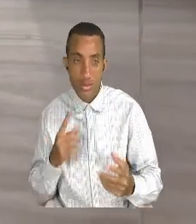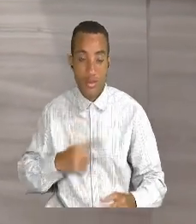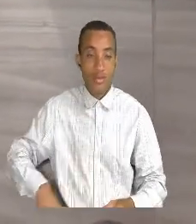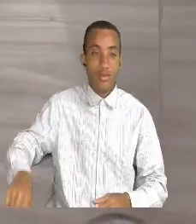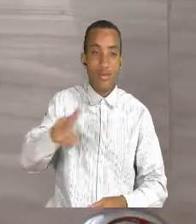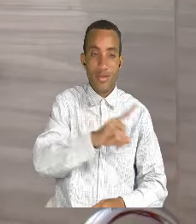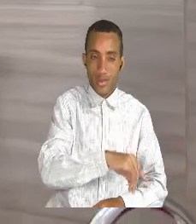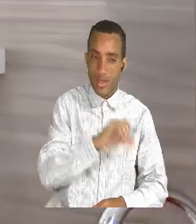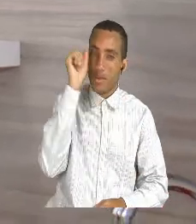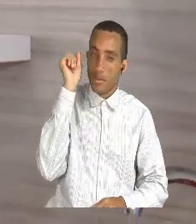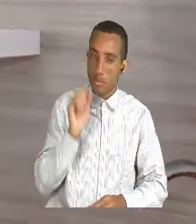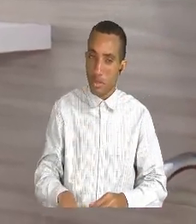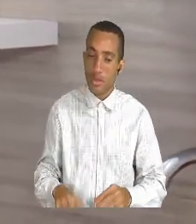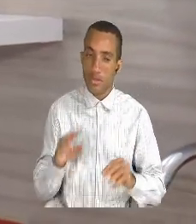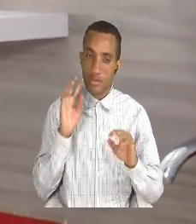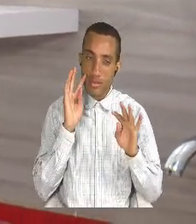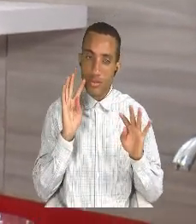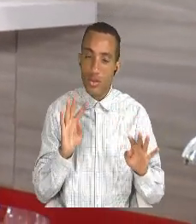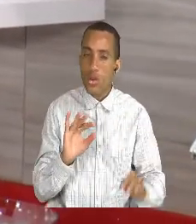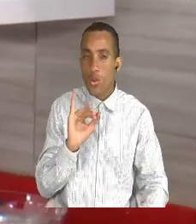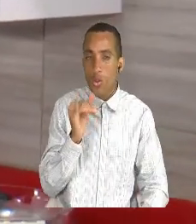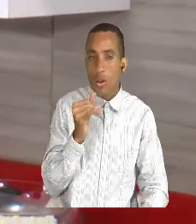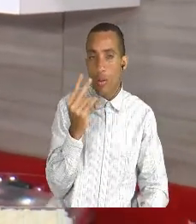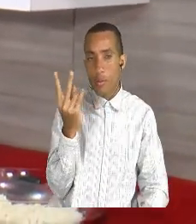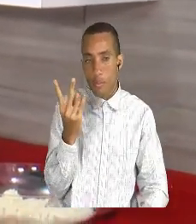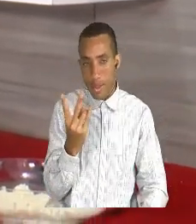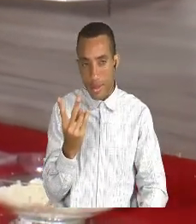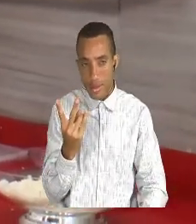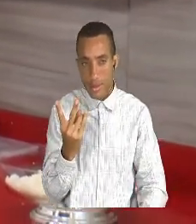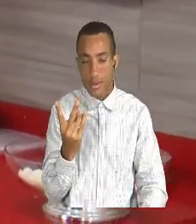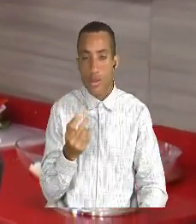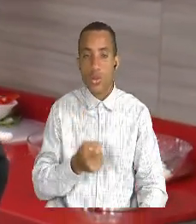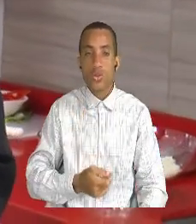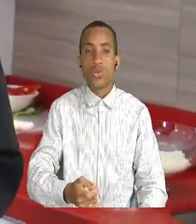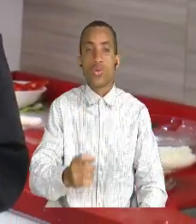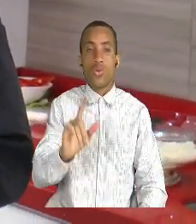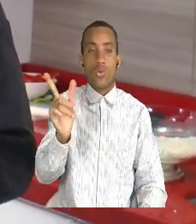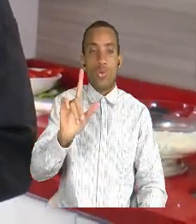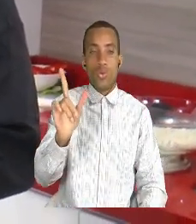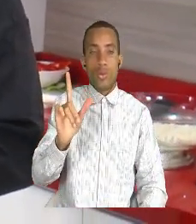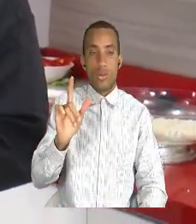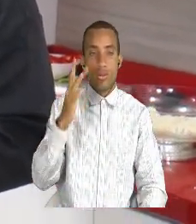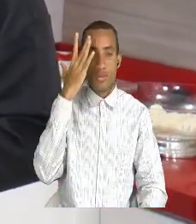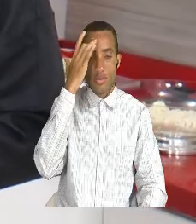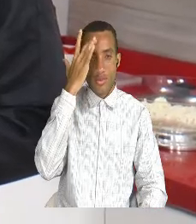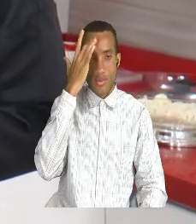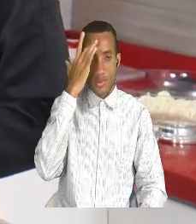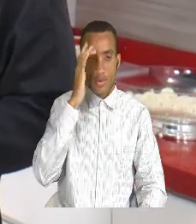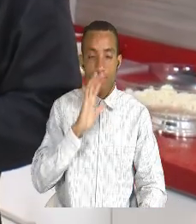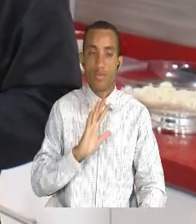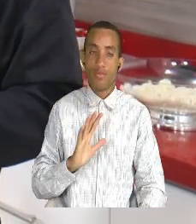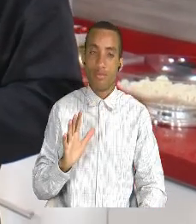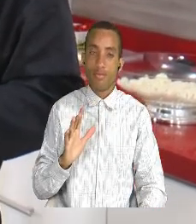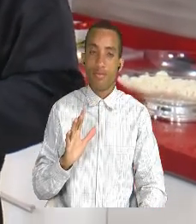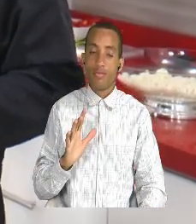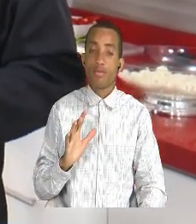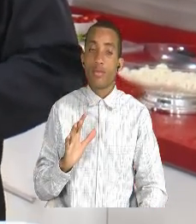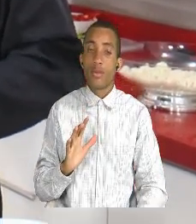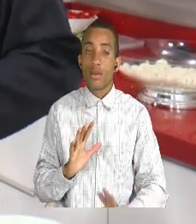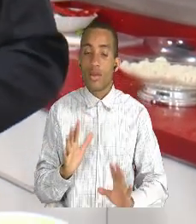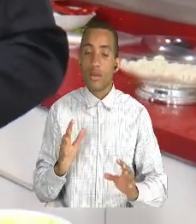se despeguen durante este jueves, viernes y por supuesto el próximo lunes, porque precisamente el próximo lunes, mis queridas televidentes,